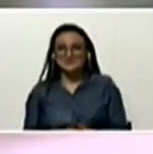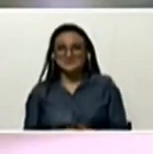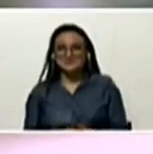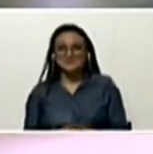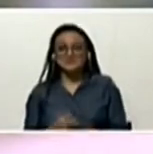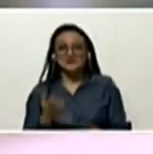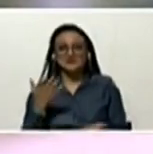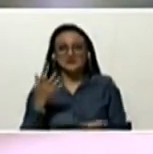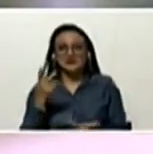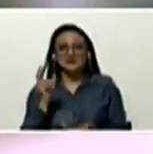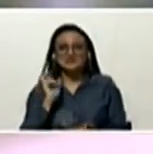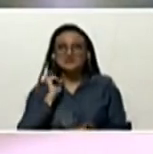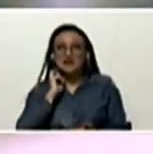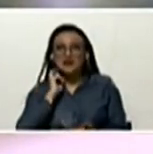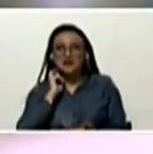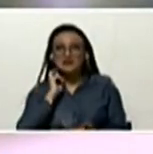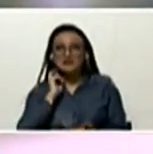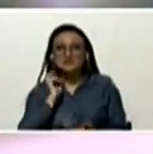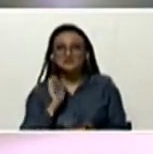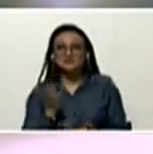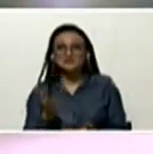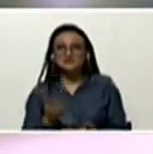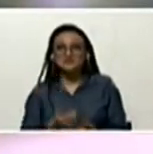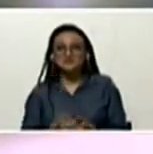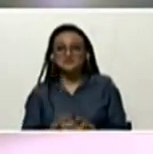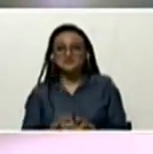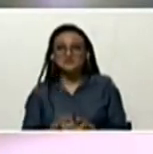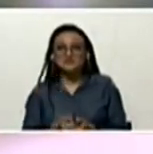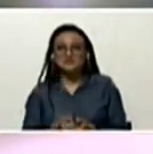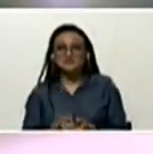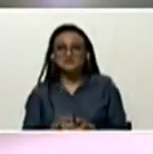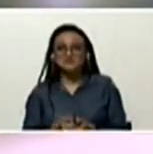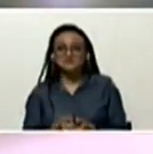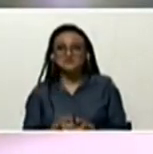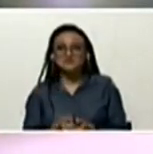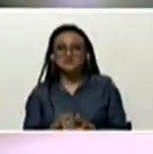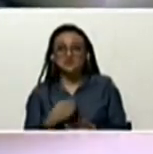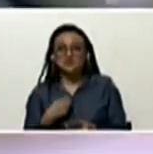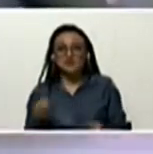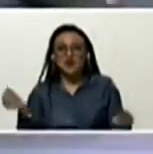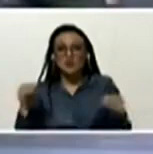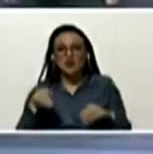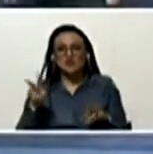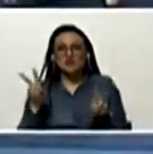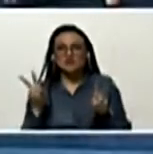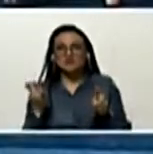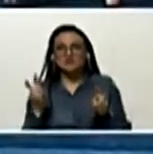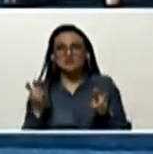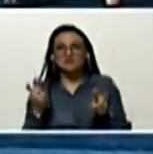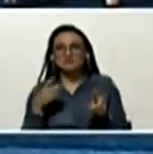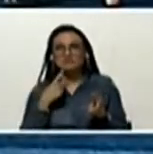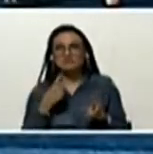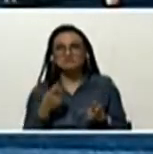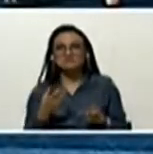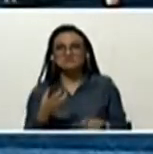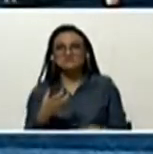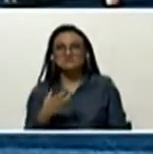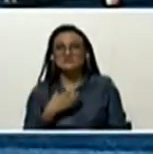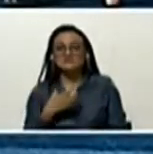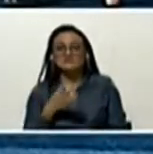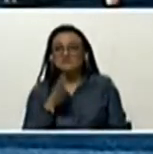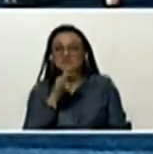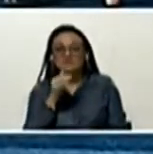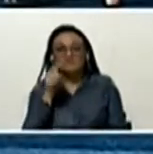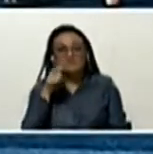Tareq William Saad, ¿qué dices tú del galán? No puede haber, yo estoy de acuerdo con esa parte que dijiste, no puede haber un pueblo